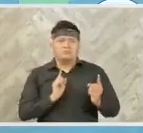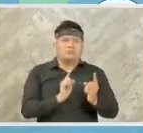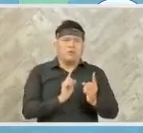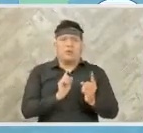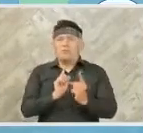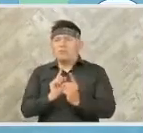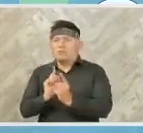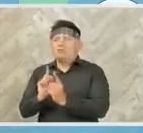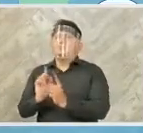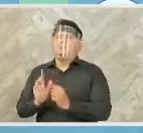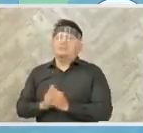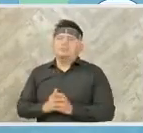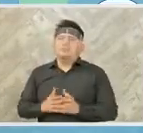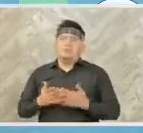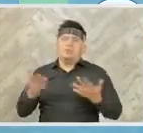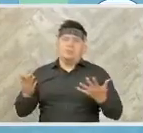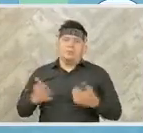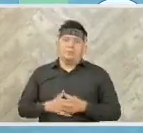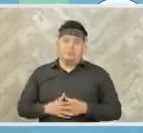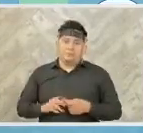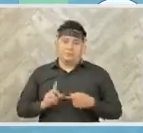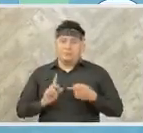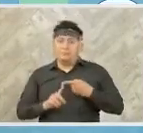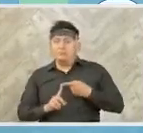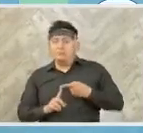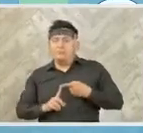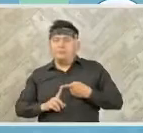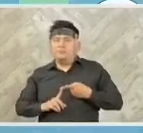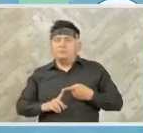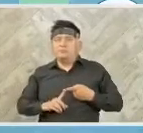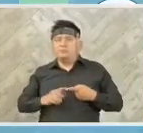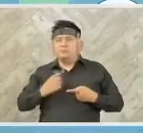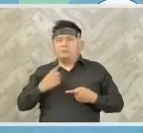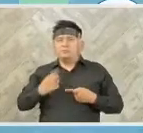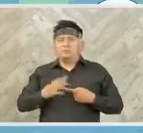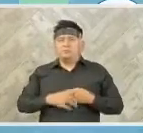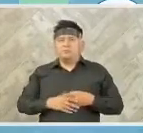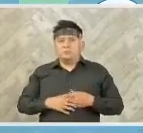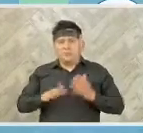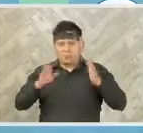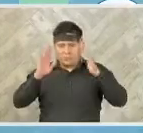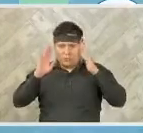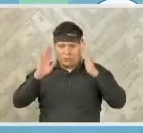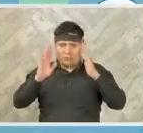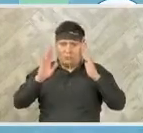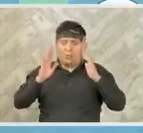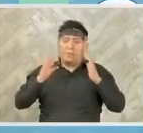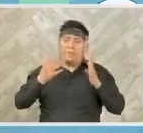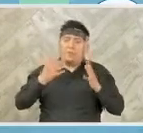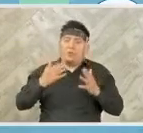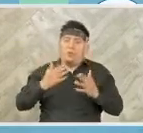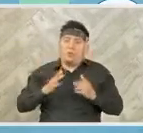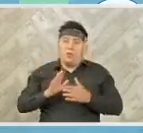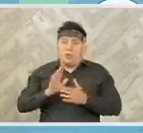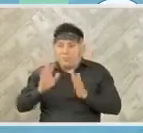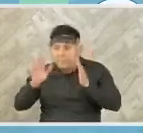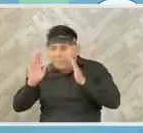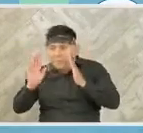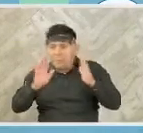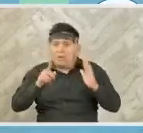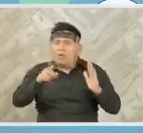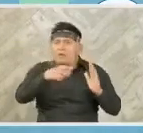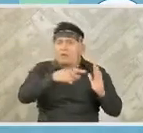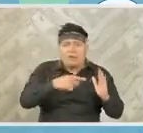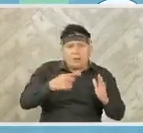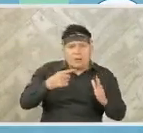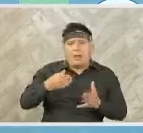ellos de varias formas. La primera, a través de concentrados de alimentación para